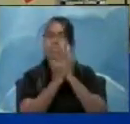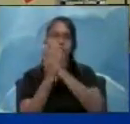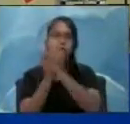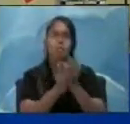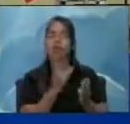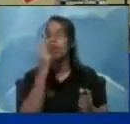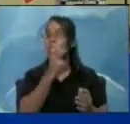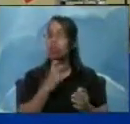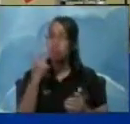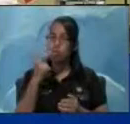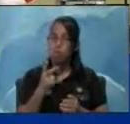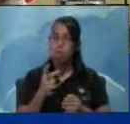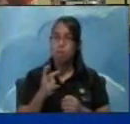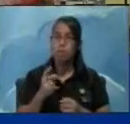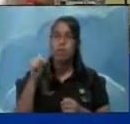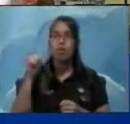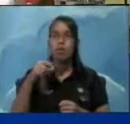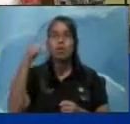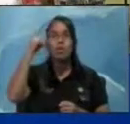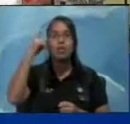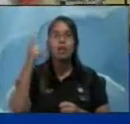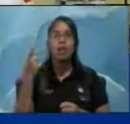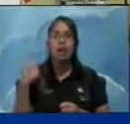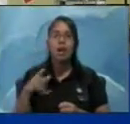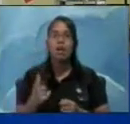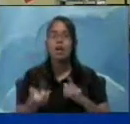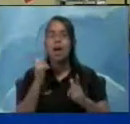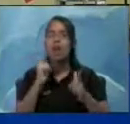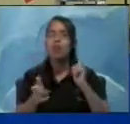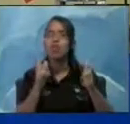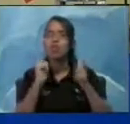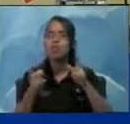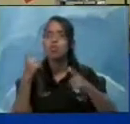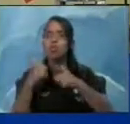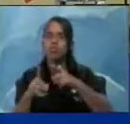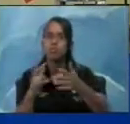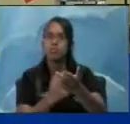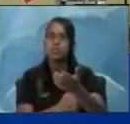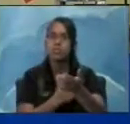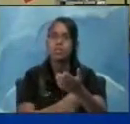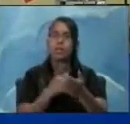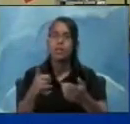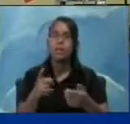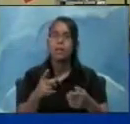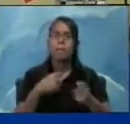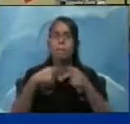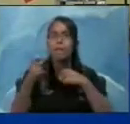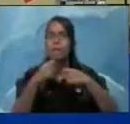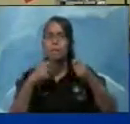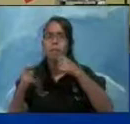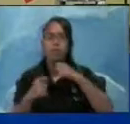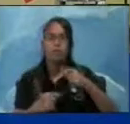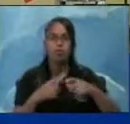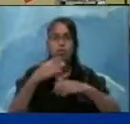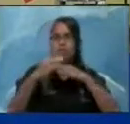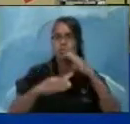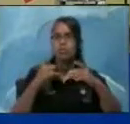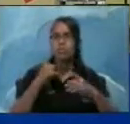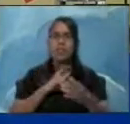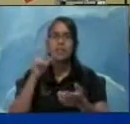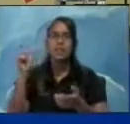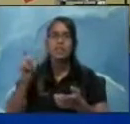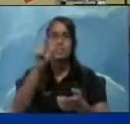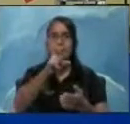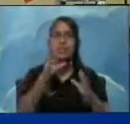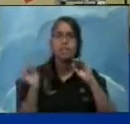idioma Hoy día hay algunos vagabundos amados hermanos vendiendo conferencia y enseñando